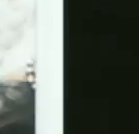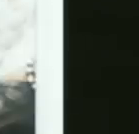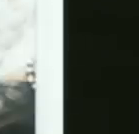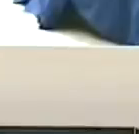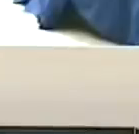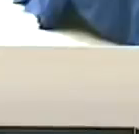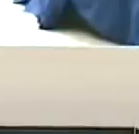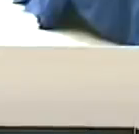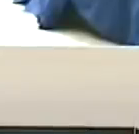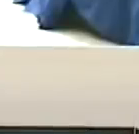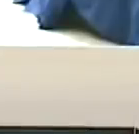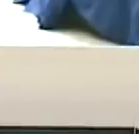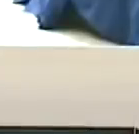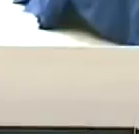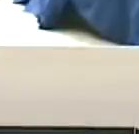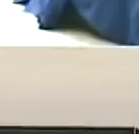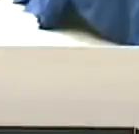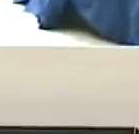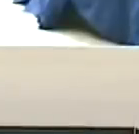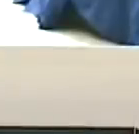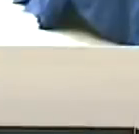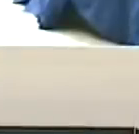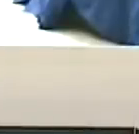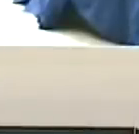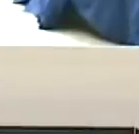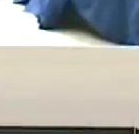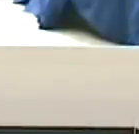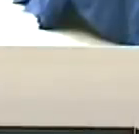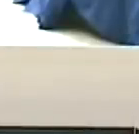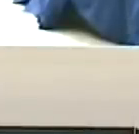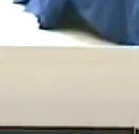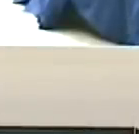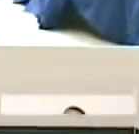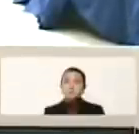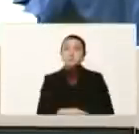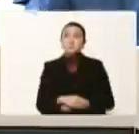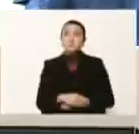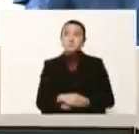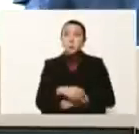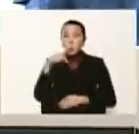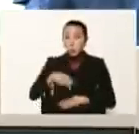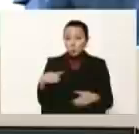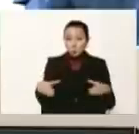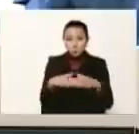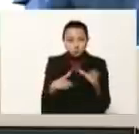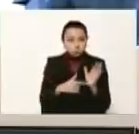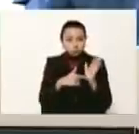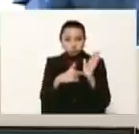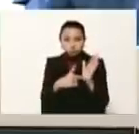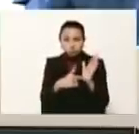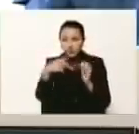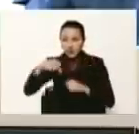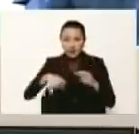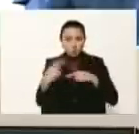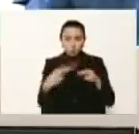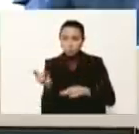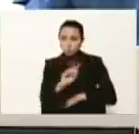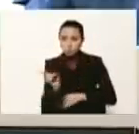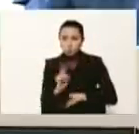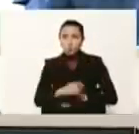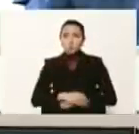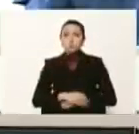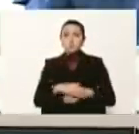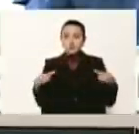aparece en AP, no salió del Partido Socialista Unido de Venezuela, ni del Mazo Dando, ¿no? En